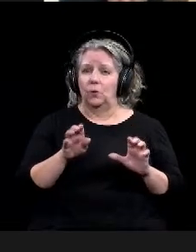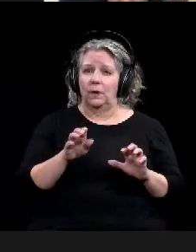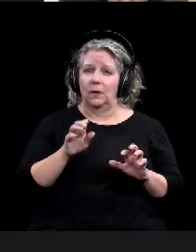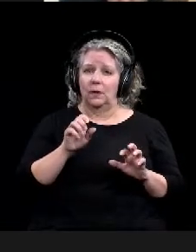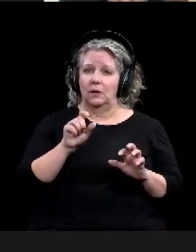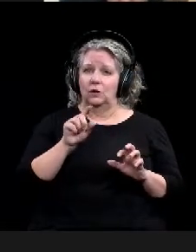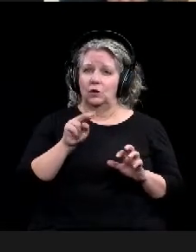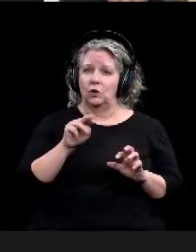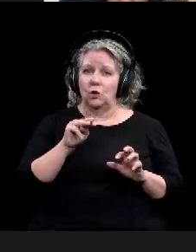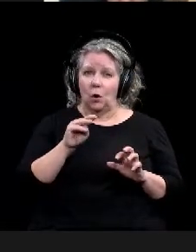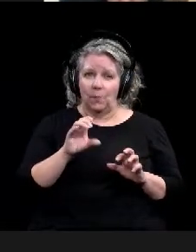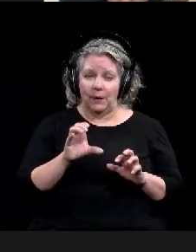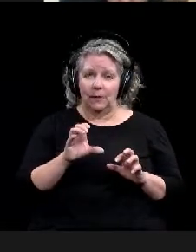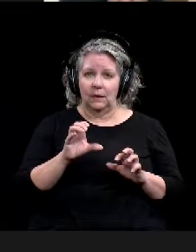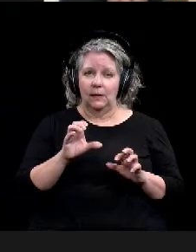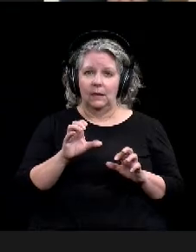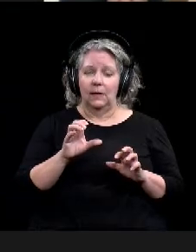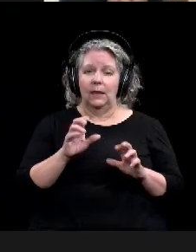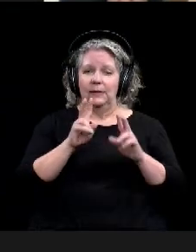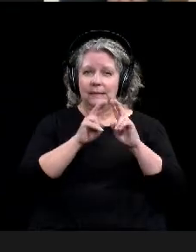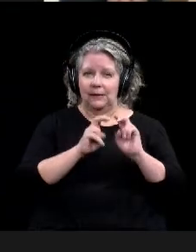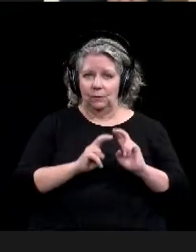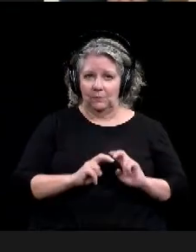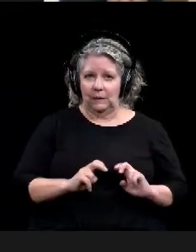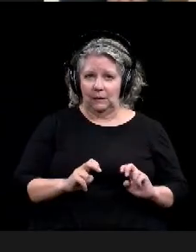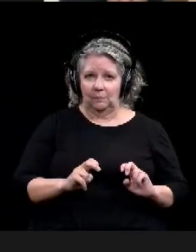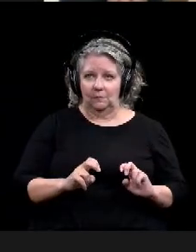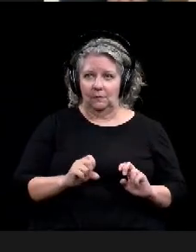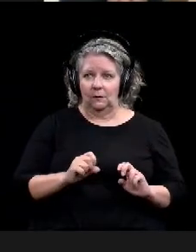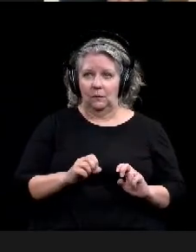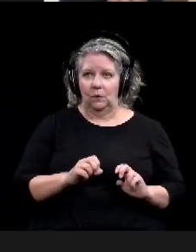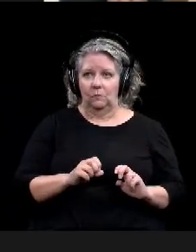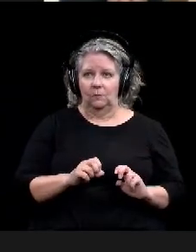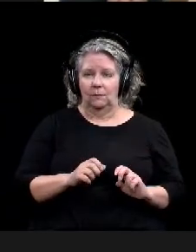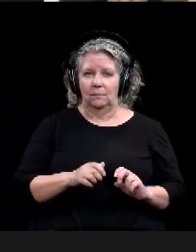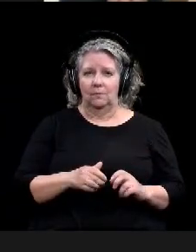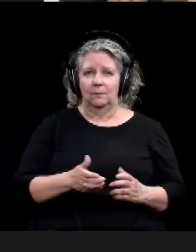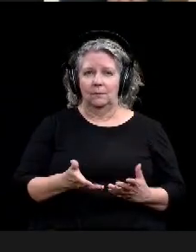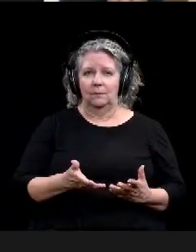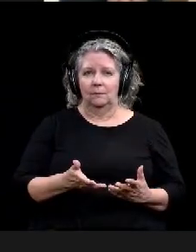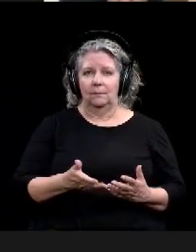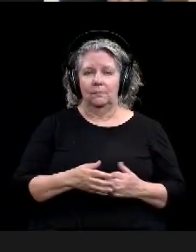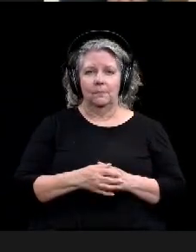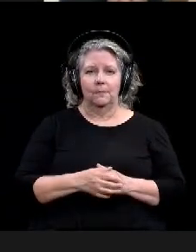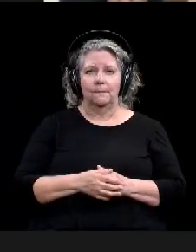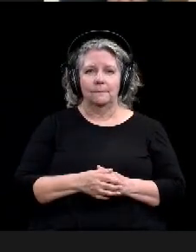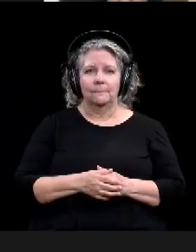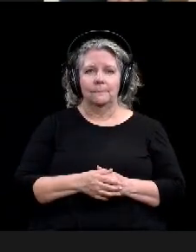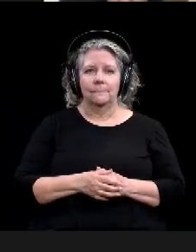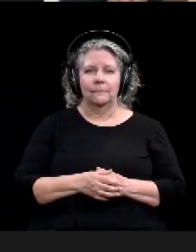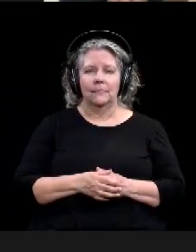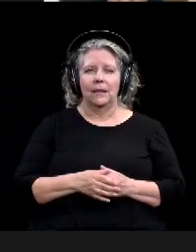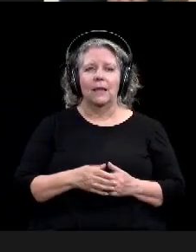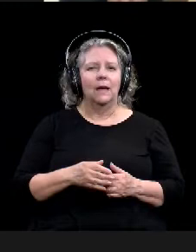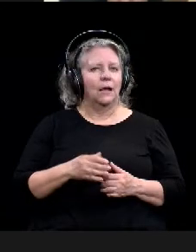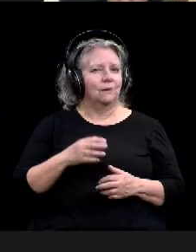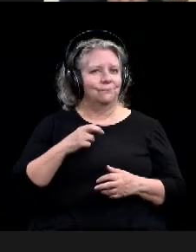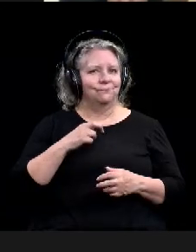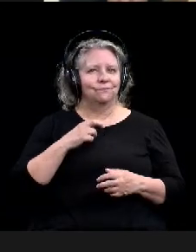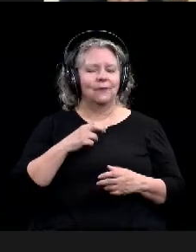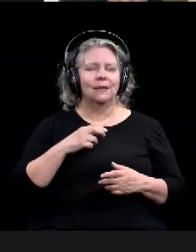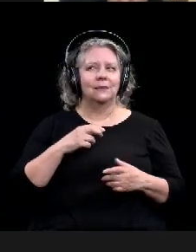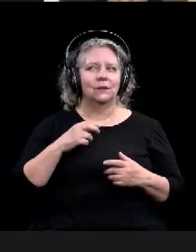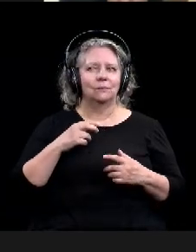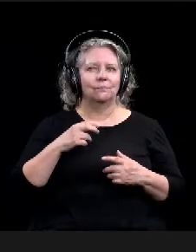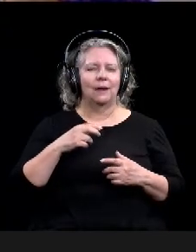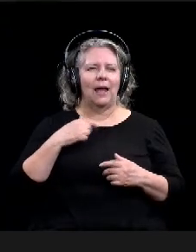están capacitados para hacer y esta área no hay audio